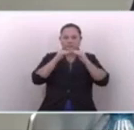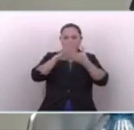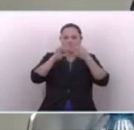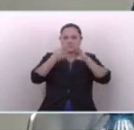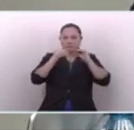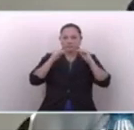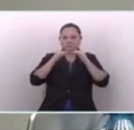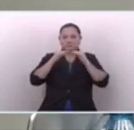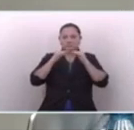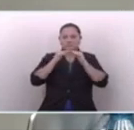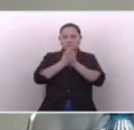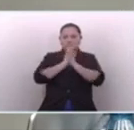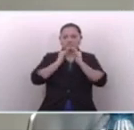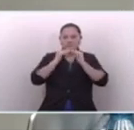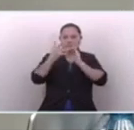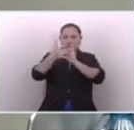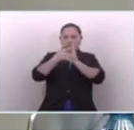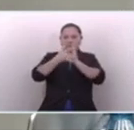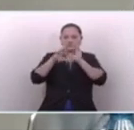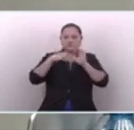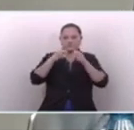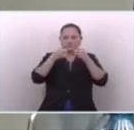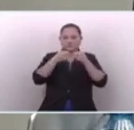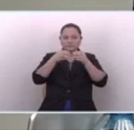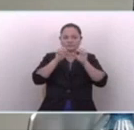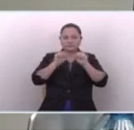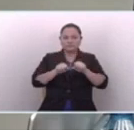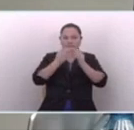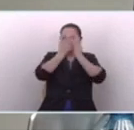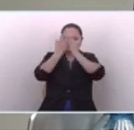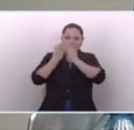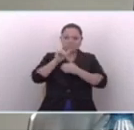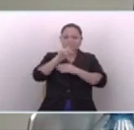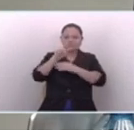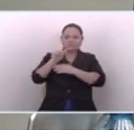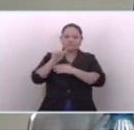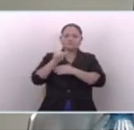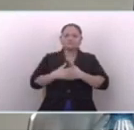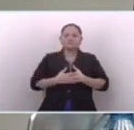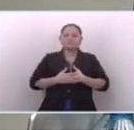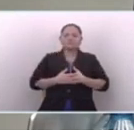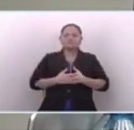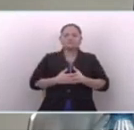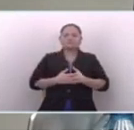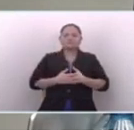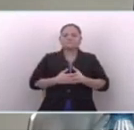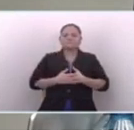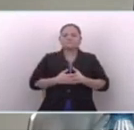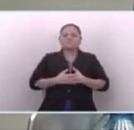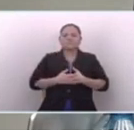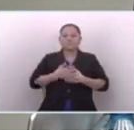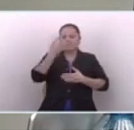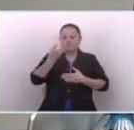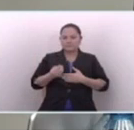hay dos hipótesis. Mientras no hable el diputado Auerbach, no podemos saber si lo